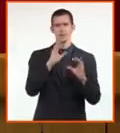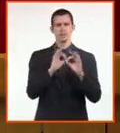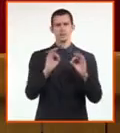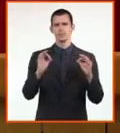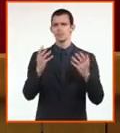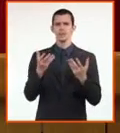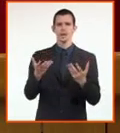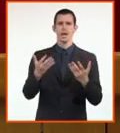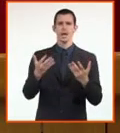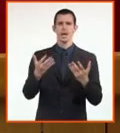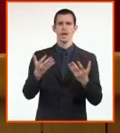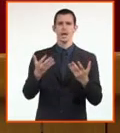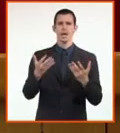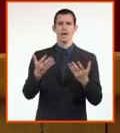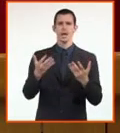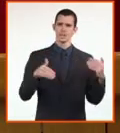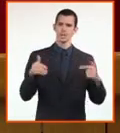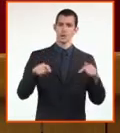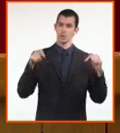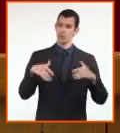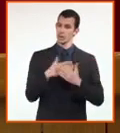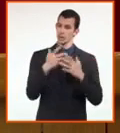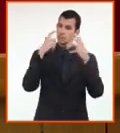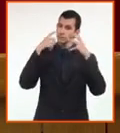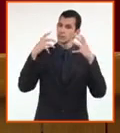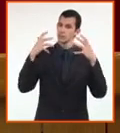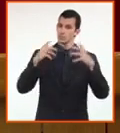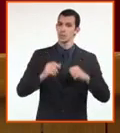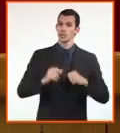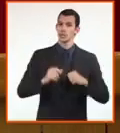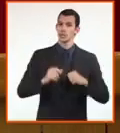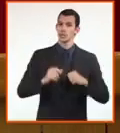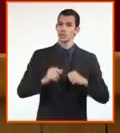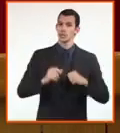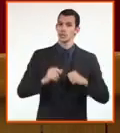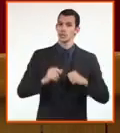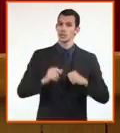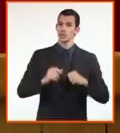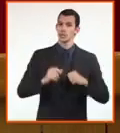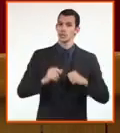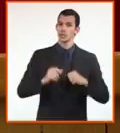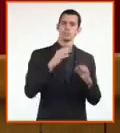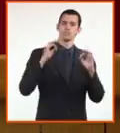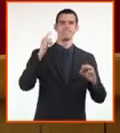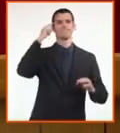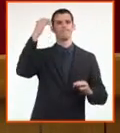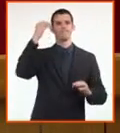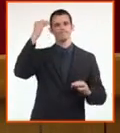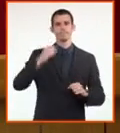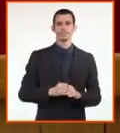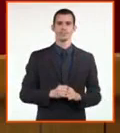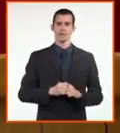esta mañana tan significativa para la Federación Estudiantil Universitaria de nuestro primer secretario del